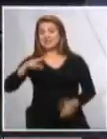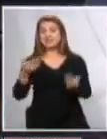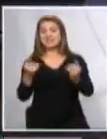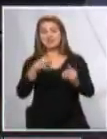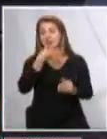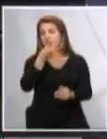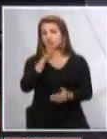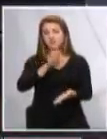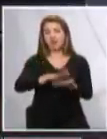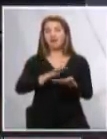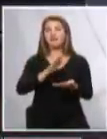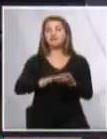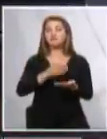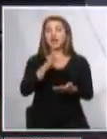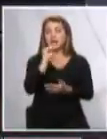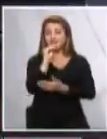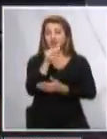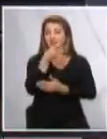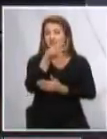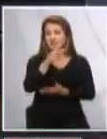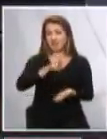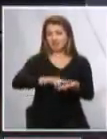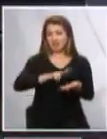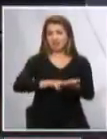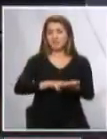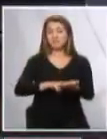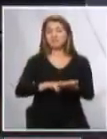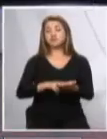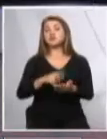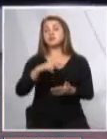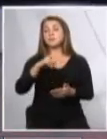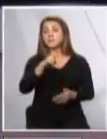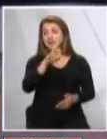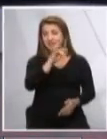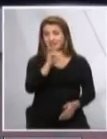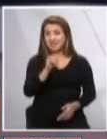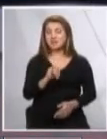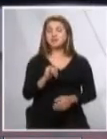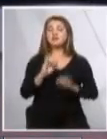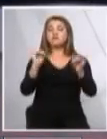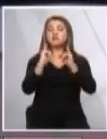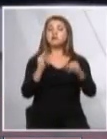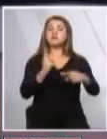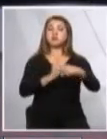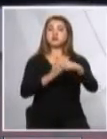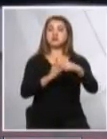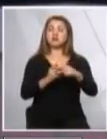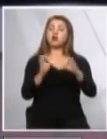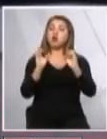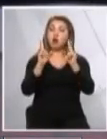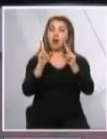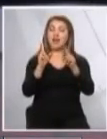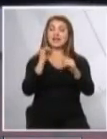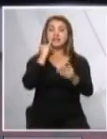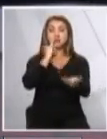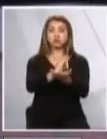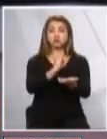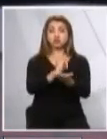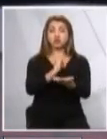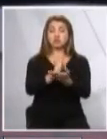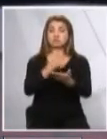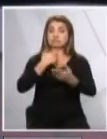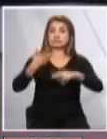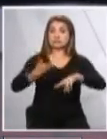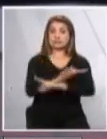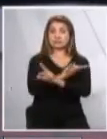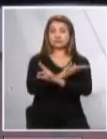hablar con la verdad, decir la verdad, hacer que la verdad opere de manera positiva y hacer que las instituciones, que son las que cayeron, porque la